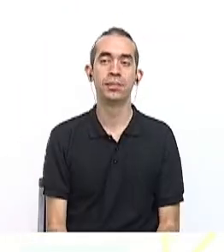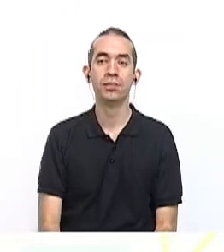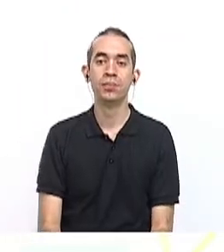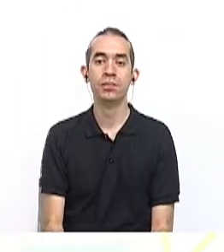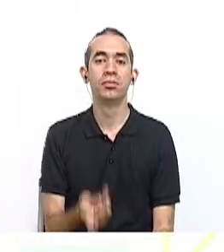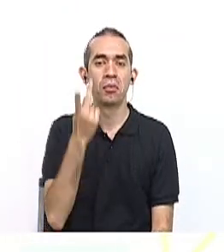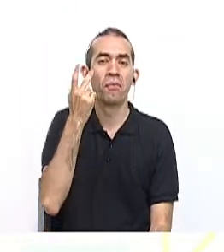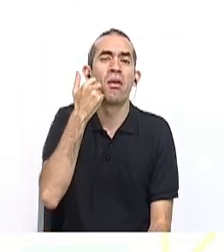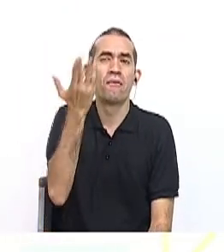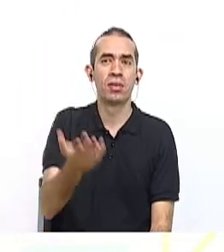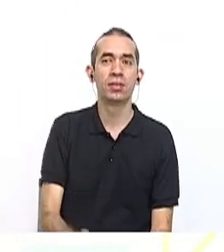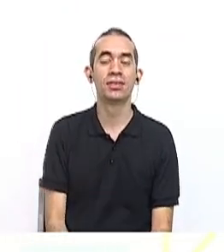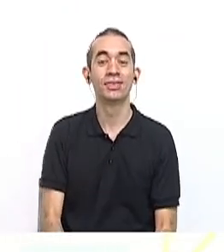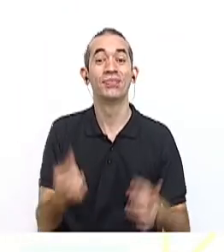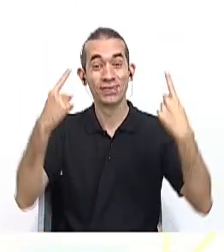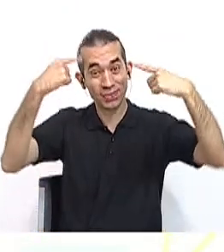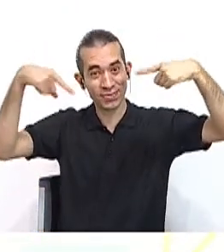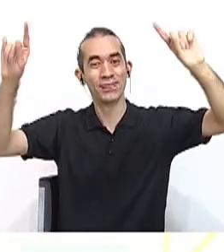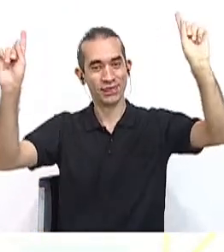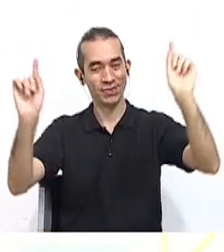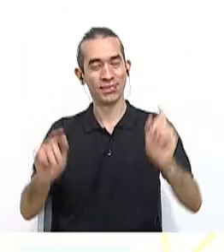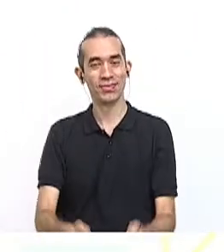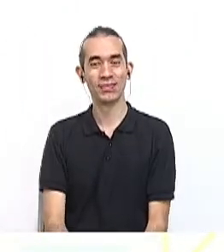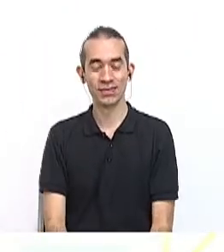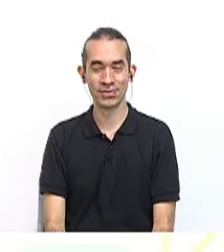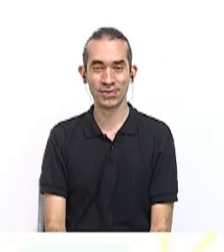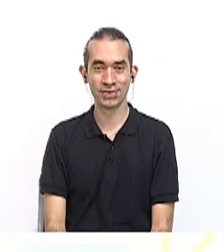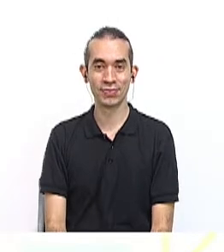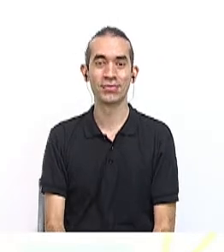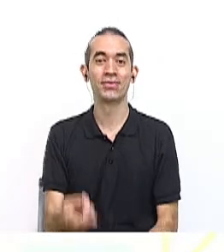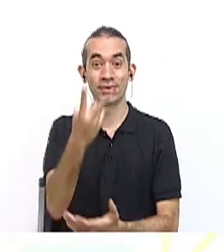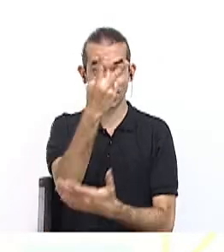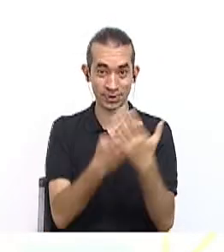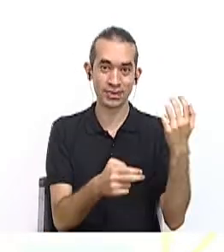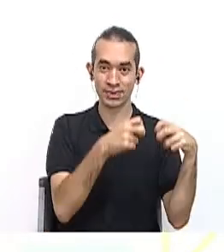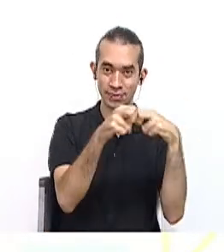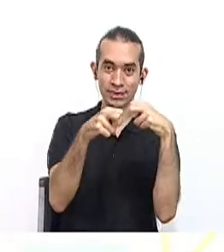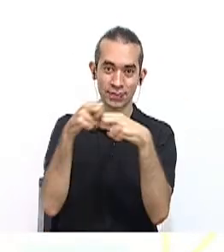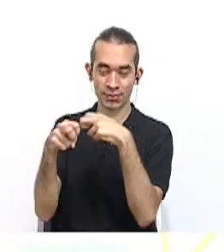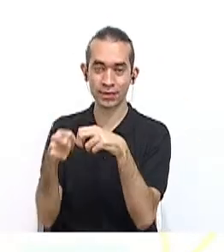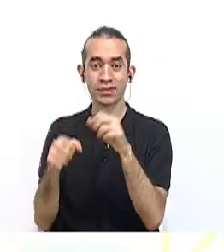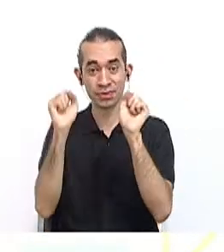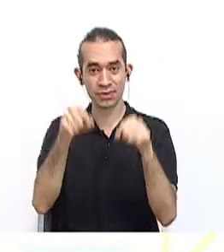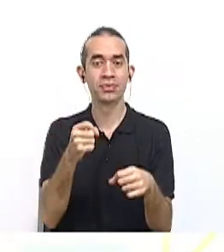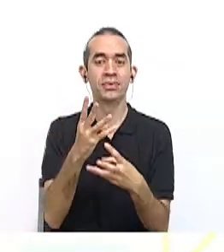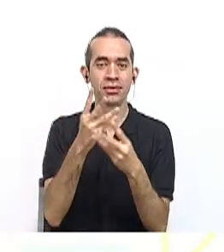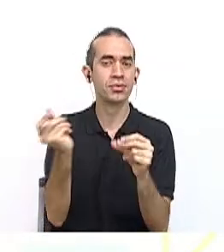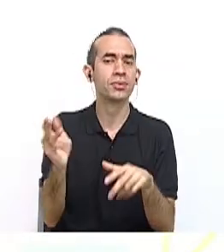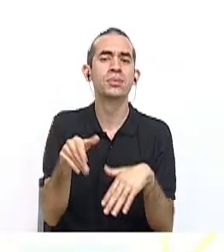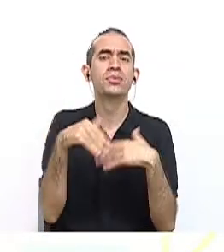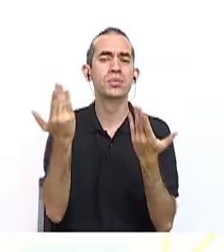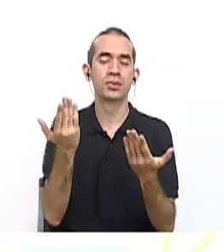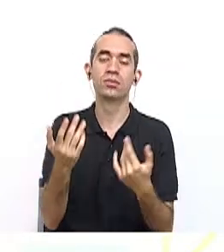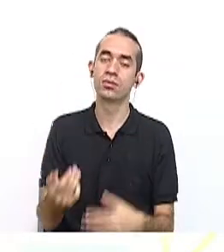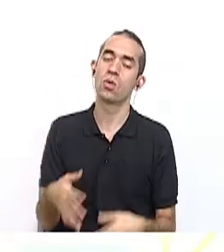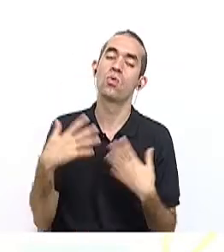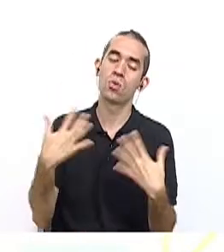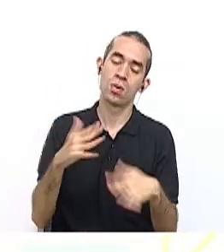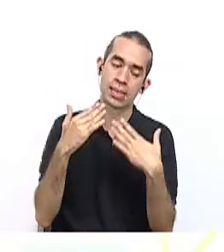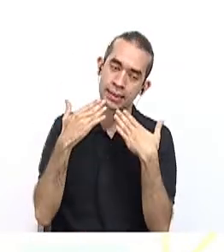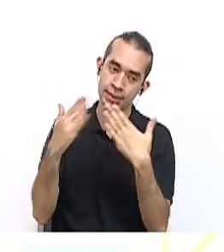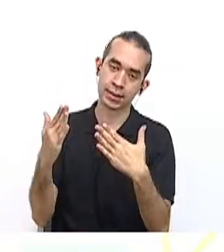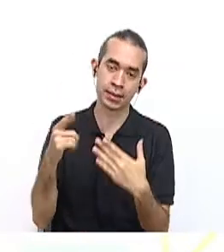¿Ven qué fácil? Lo logramos y ambos problemas los pudimos resolver gracias a